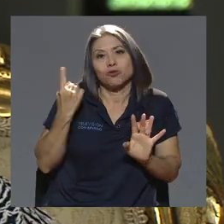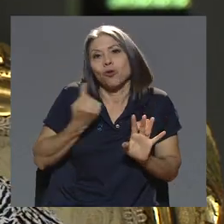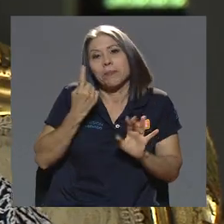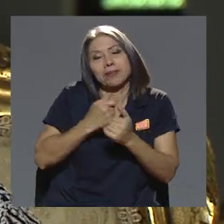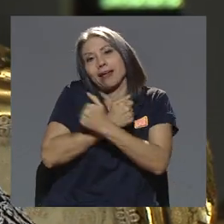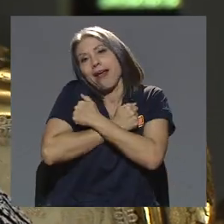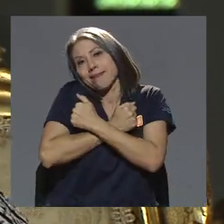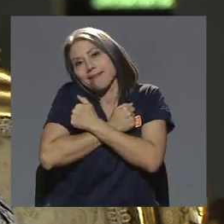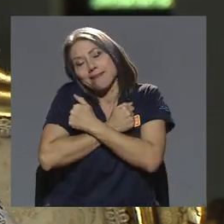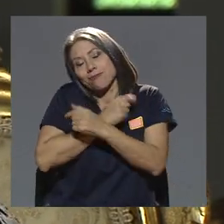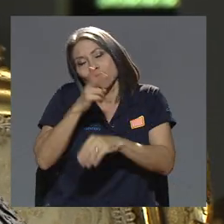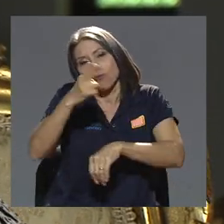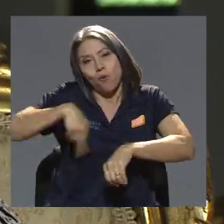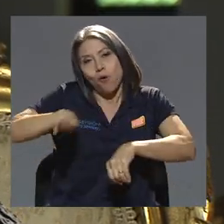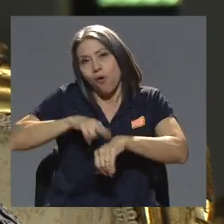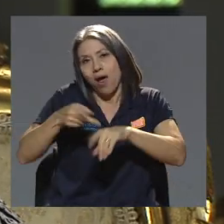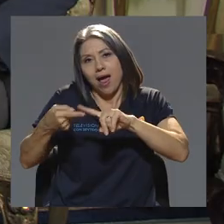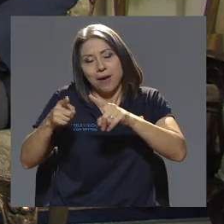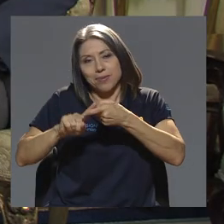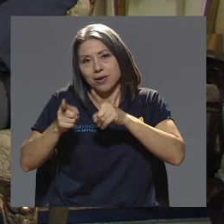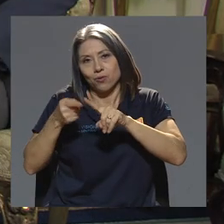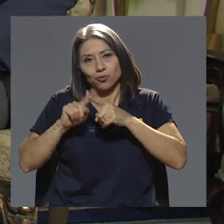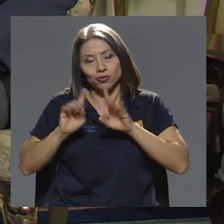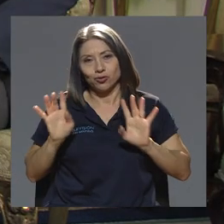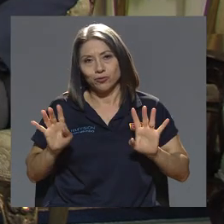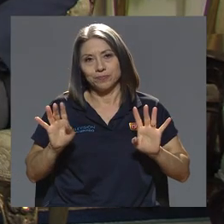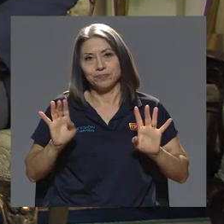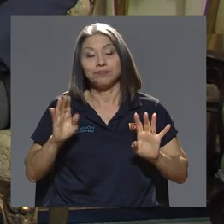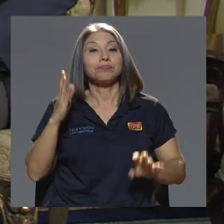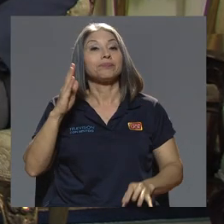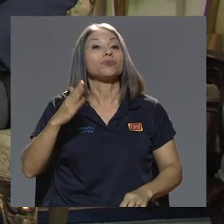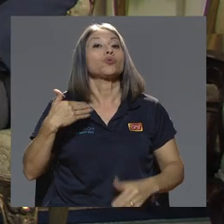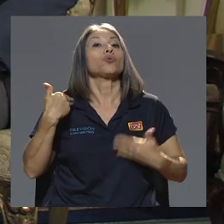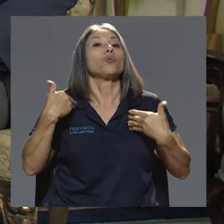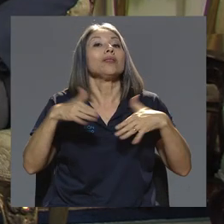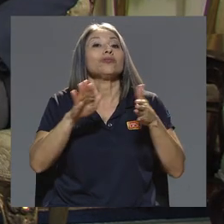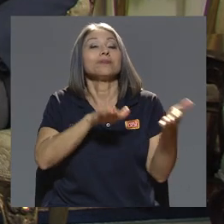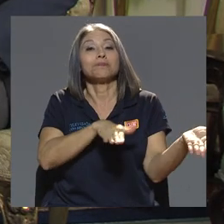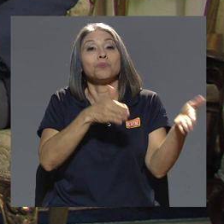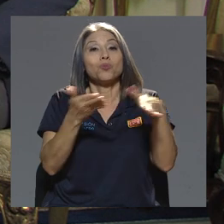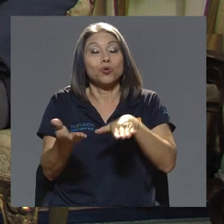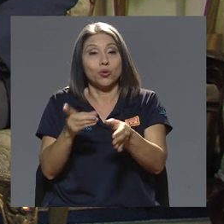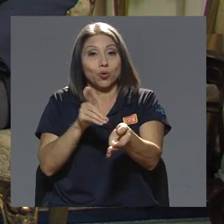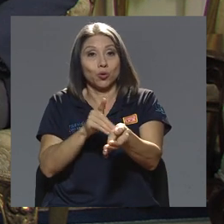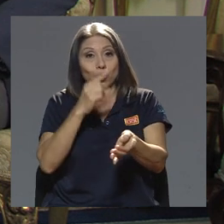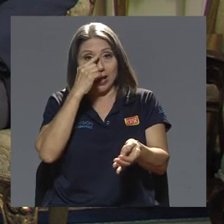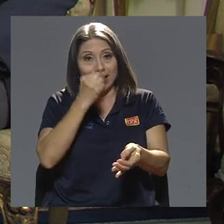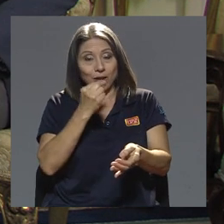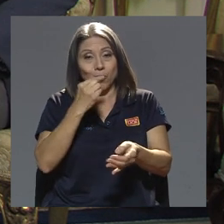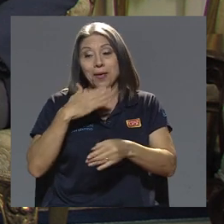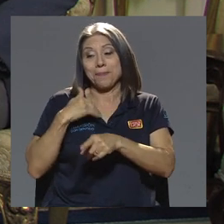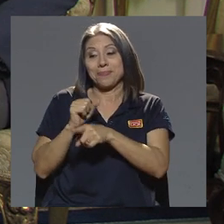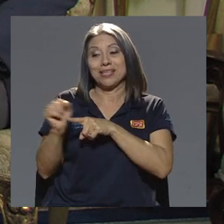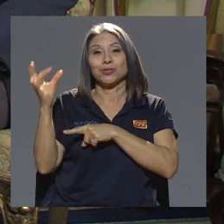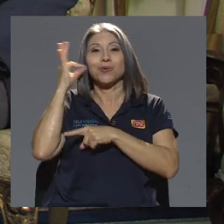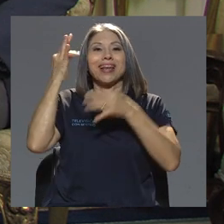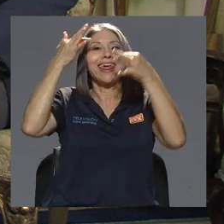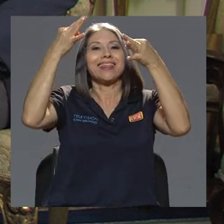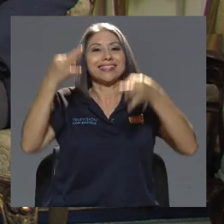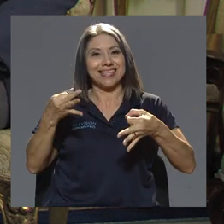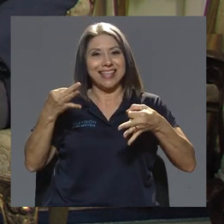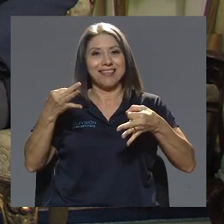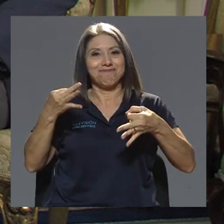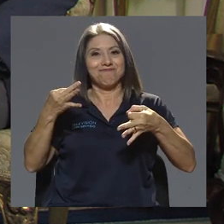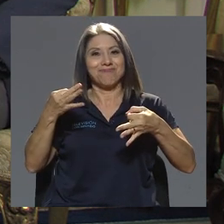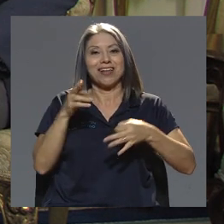del cariño que nos teníamos como amigos. Y después de la muerte del doctor Calderón, mi suegra decide mandar a Rafael Ángel a México